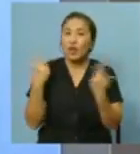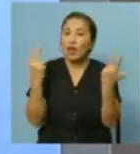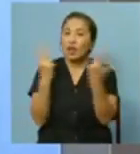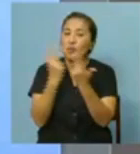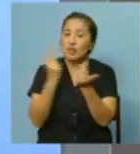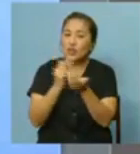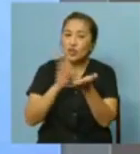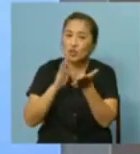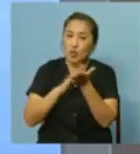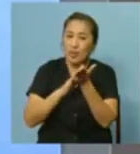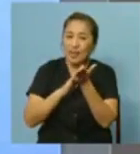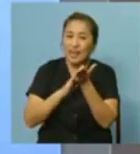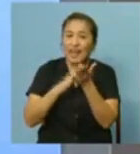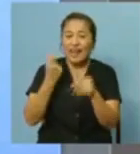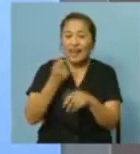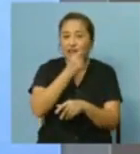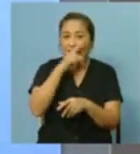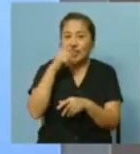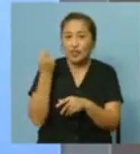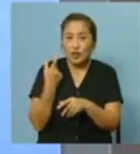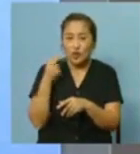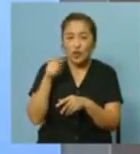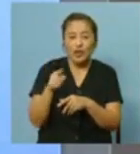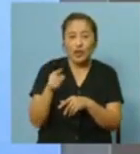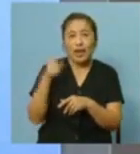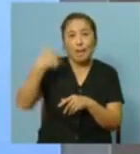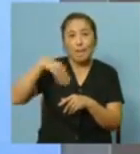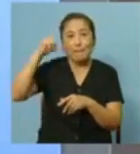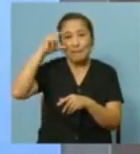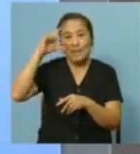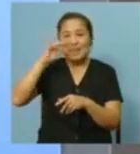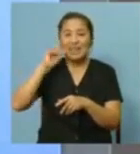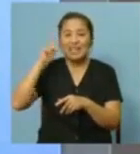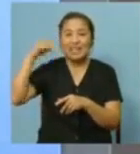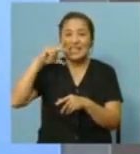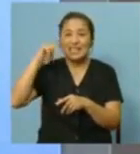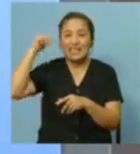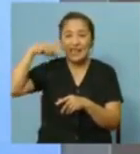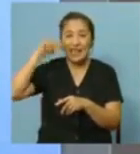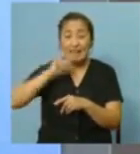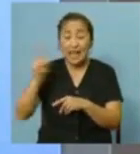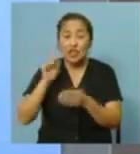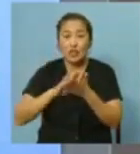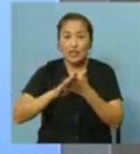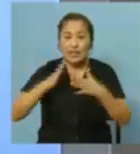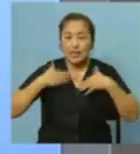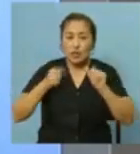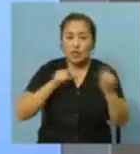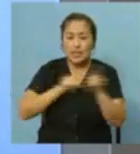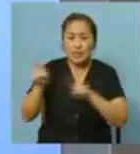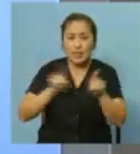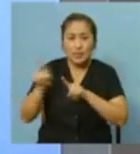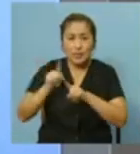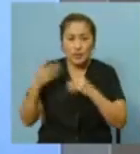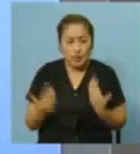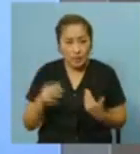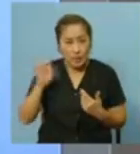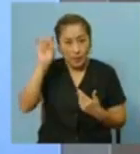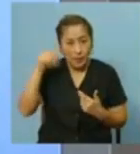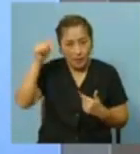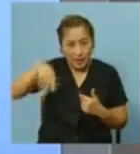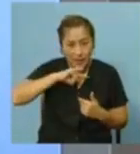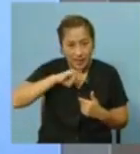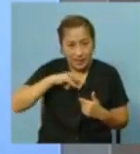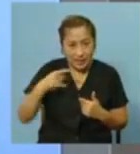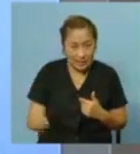del tema del cannabis medicinal como una cuestión de salud también este rápidamente no solamente en argentina